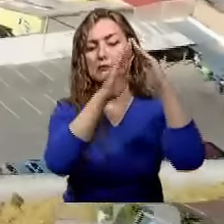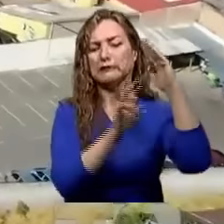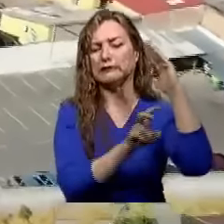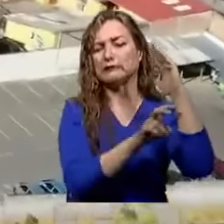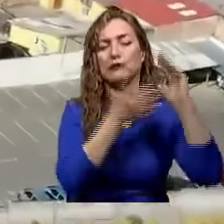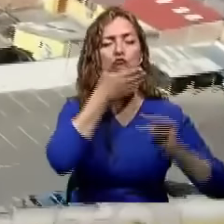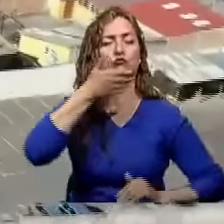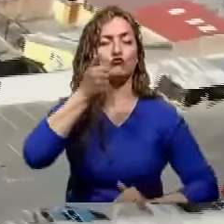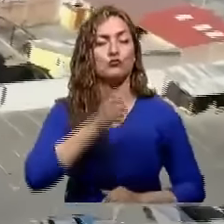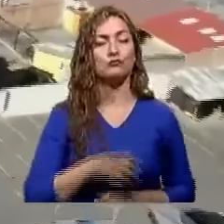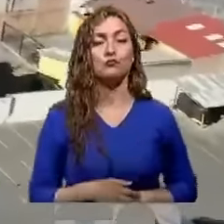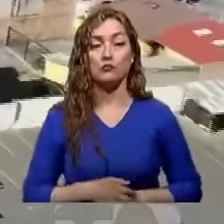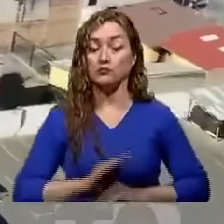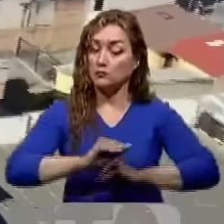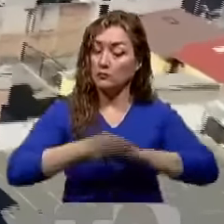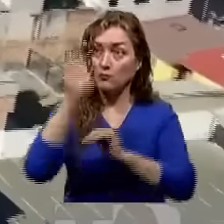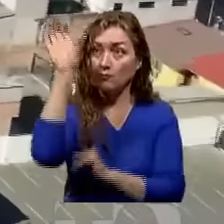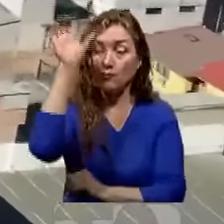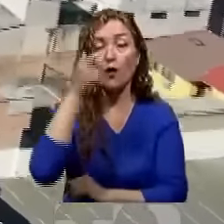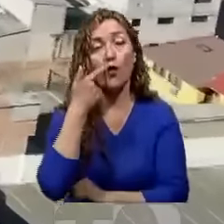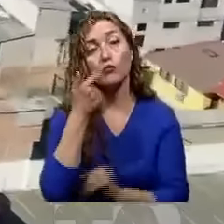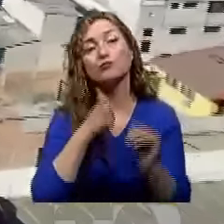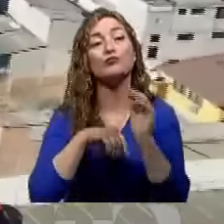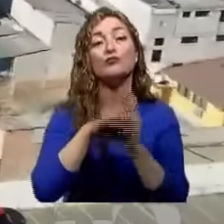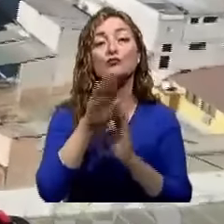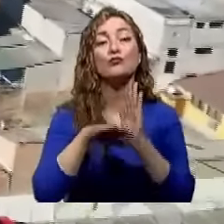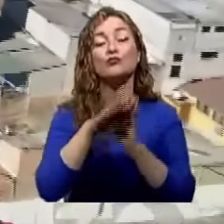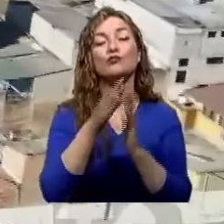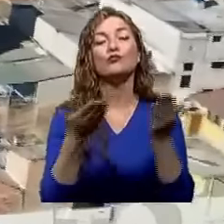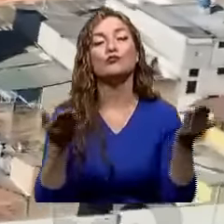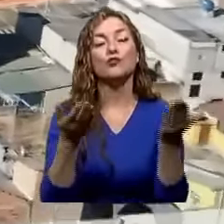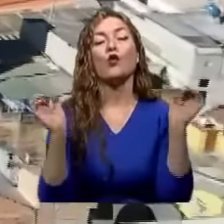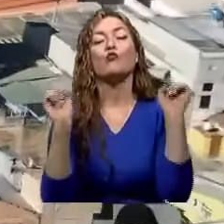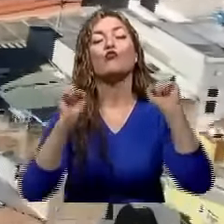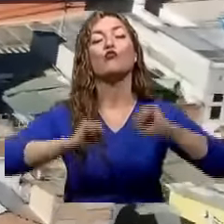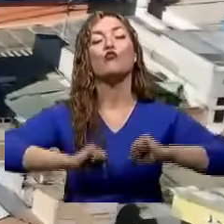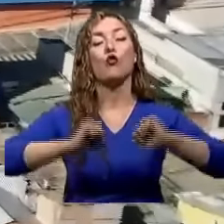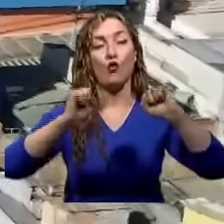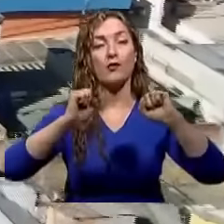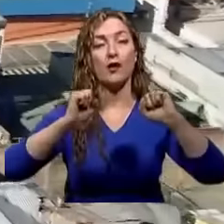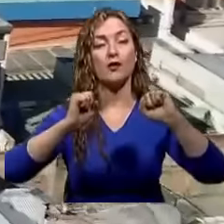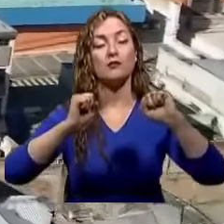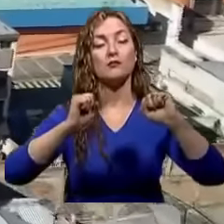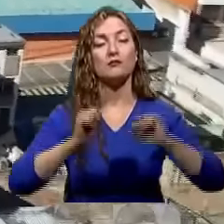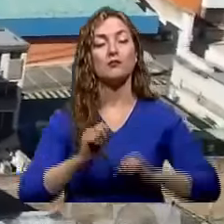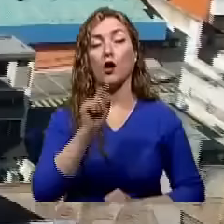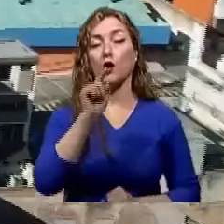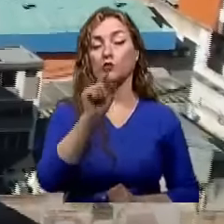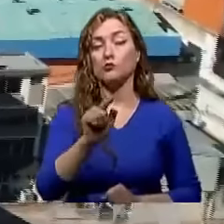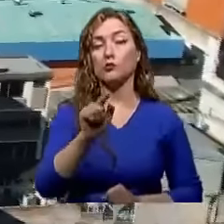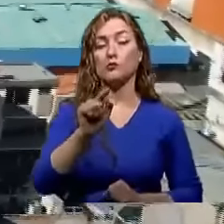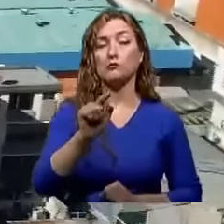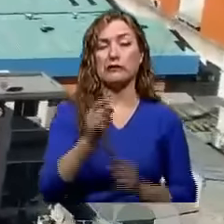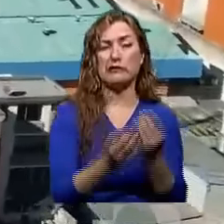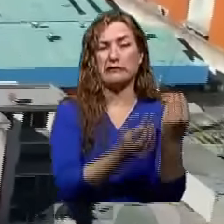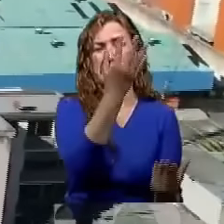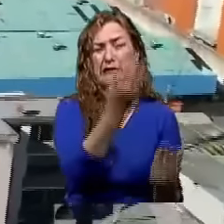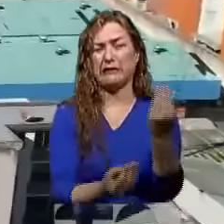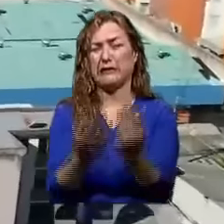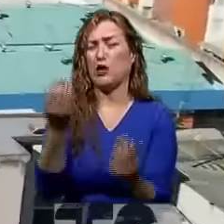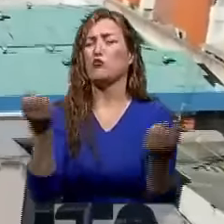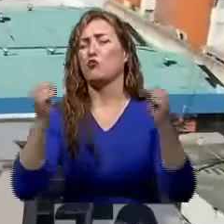que este clima es muy propenso para o puede permitir que se propaguen los incendios forestales, así